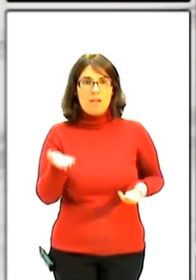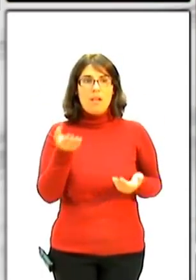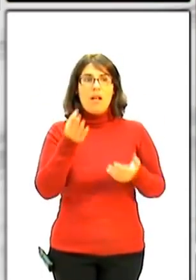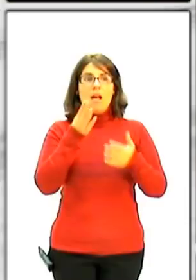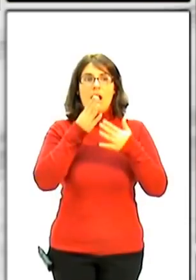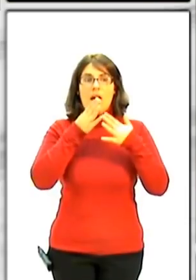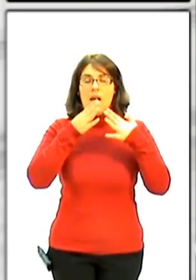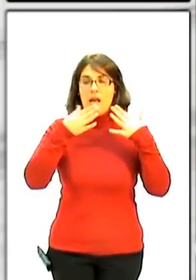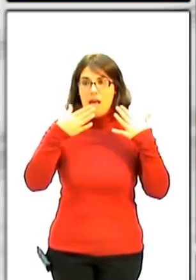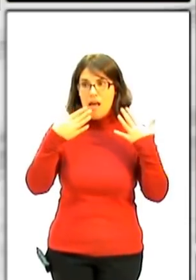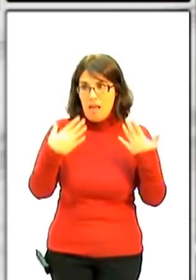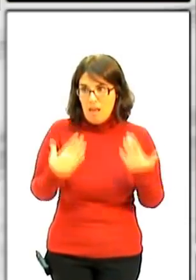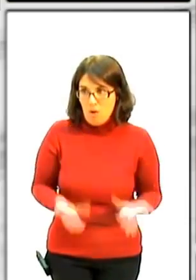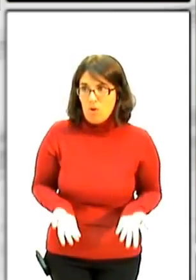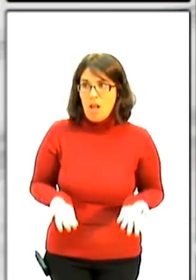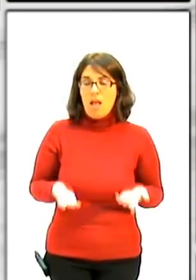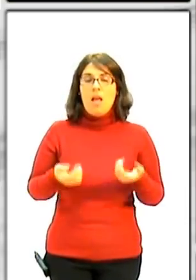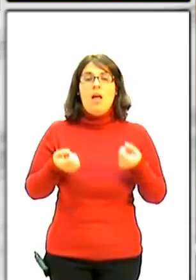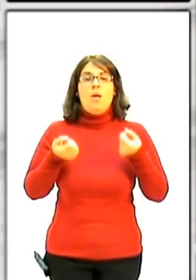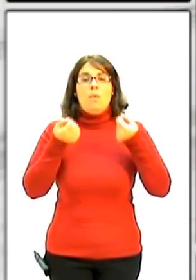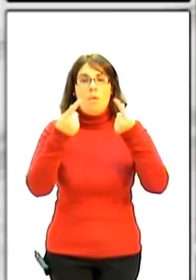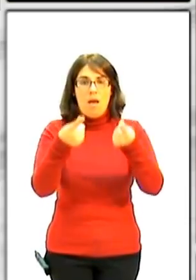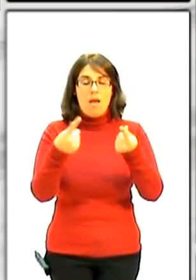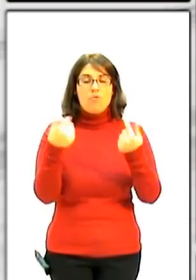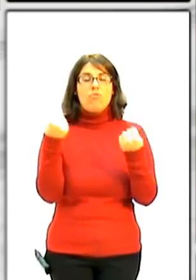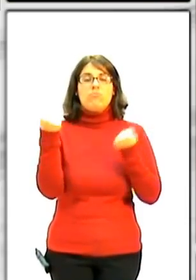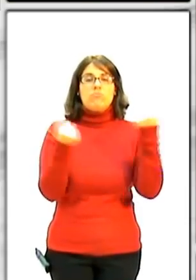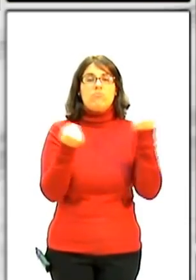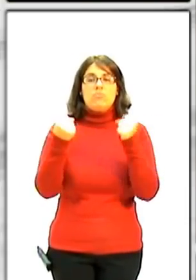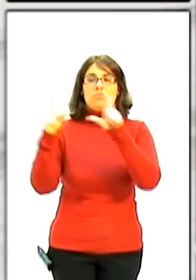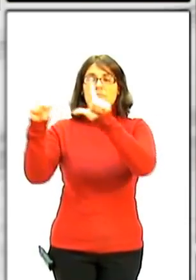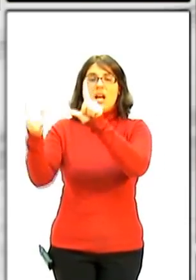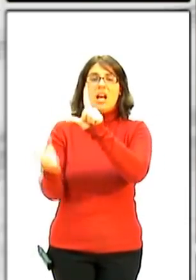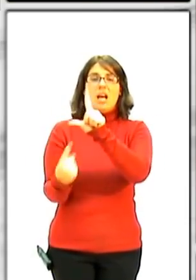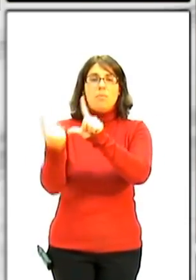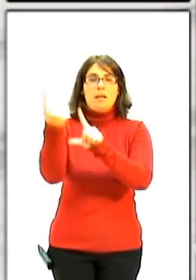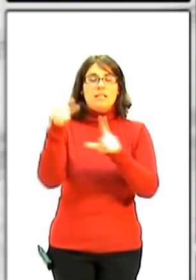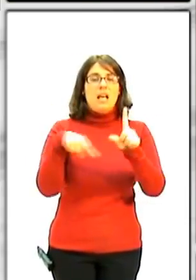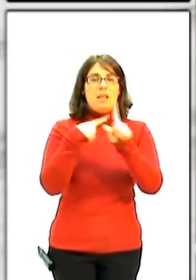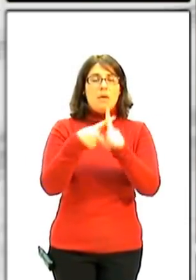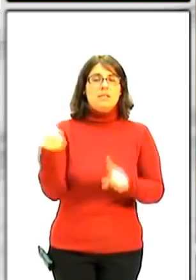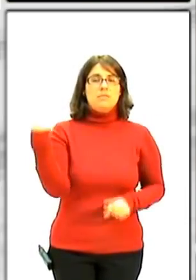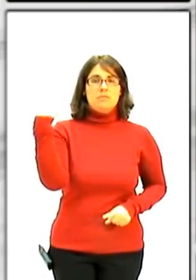facilitando el audio, como decía nuestro compañero de Deimos,